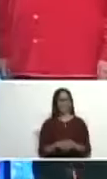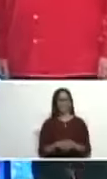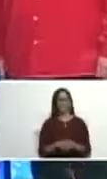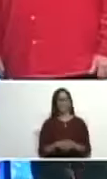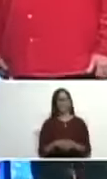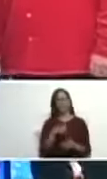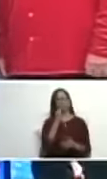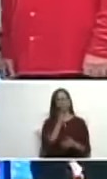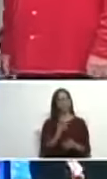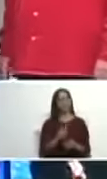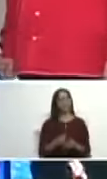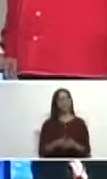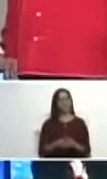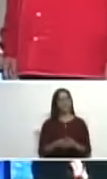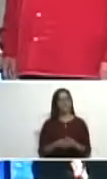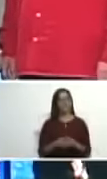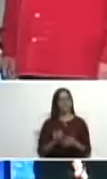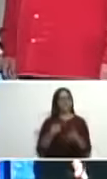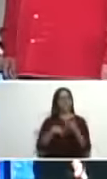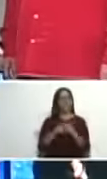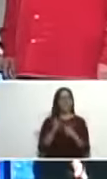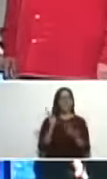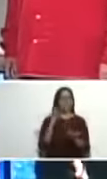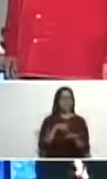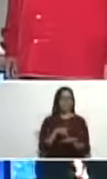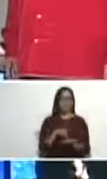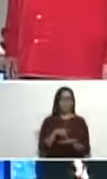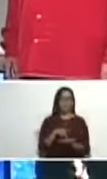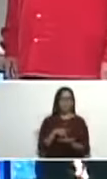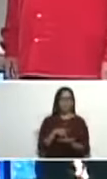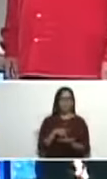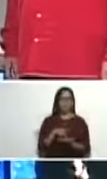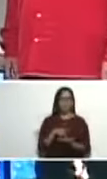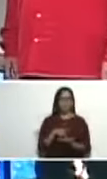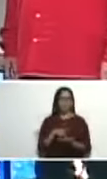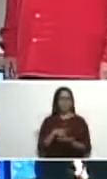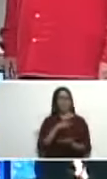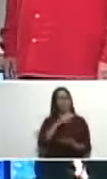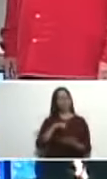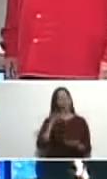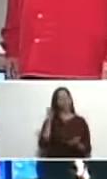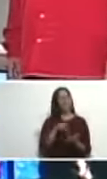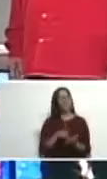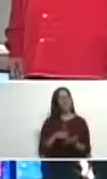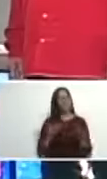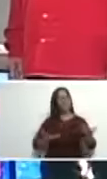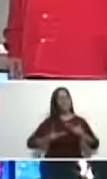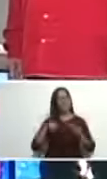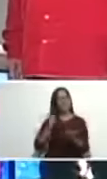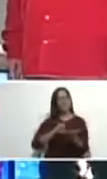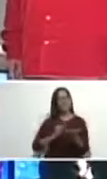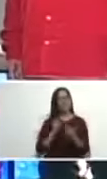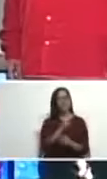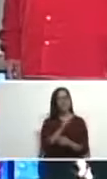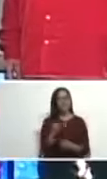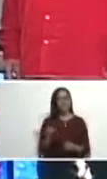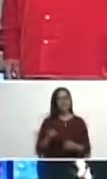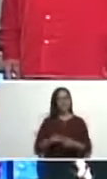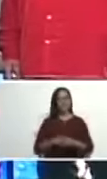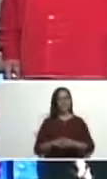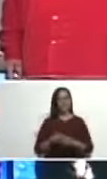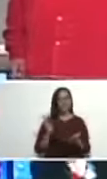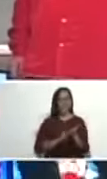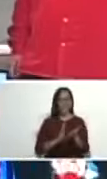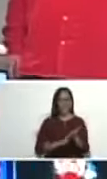Y bueno, vamos para lo que vinimos, pues. Nosotros vinimos a recibir las firmas de ustedes,